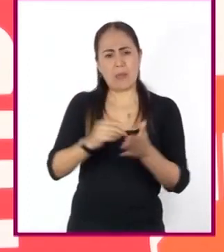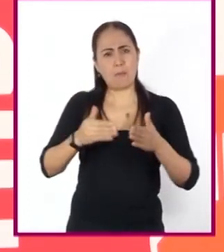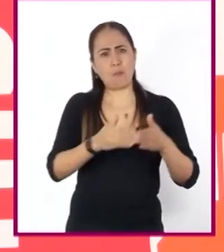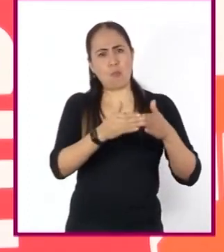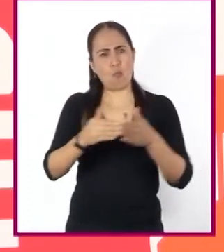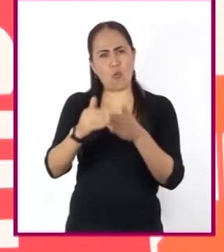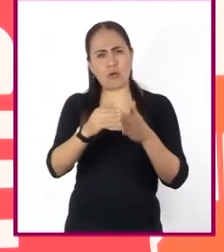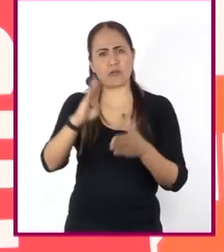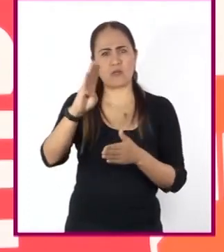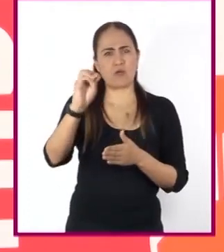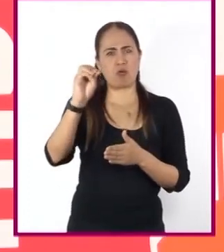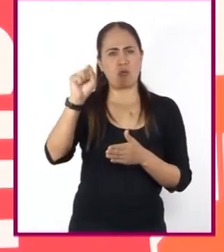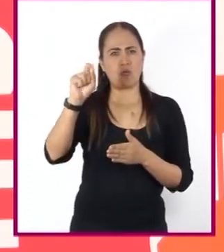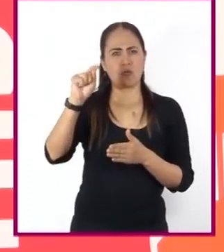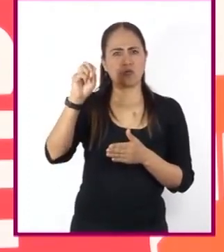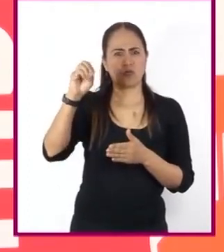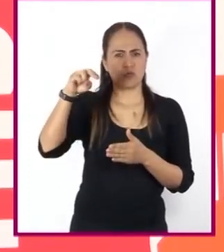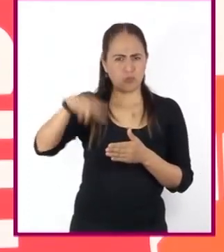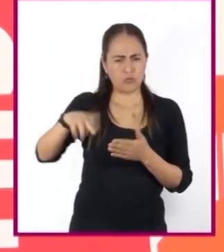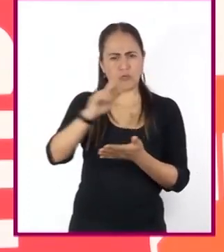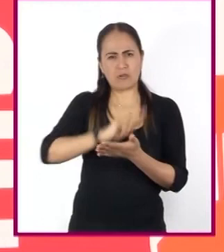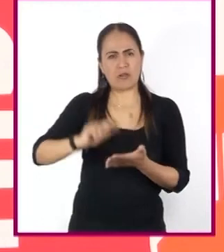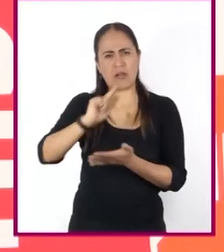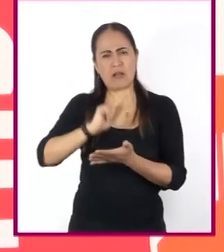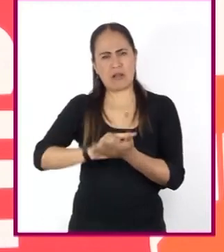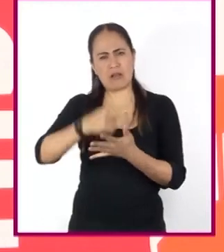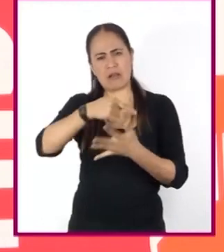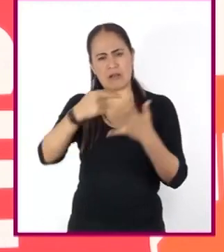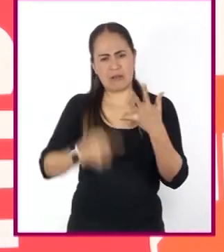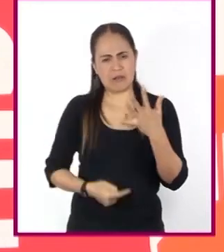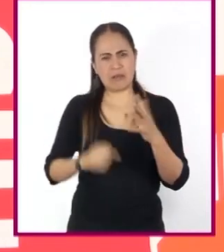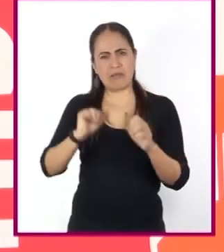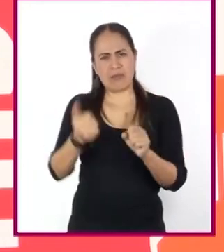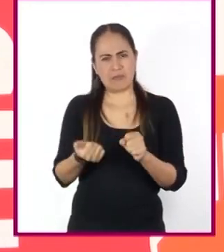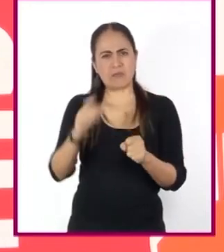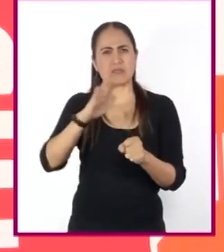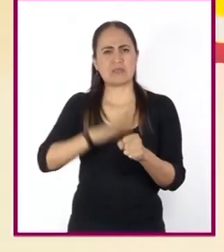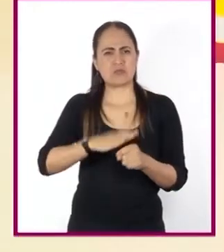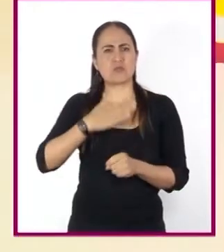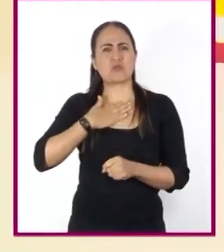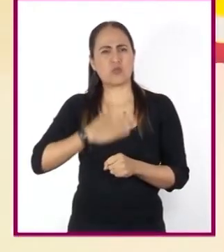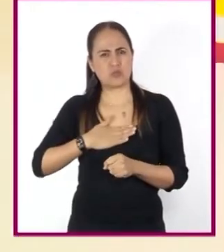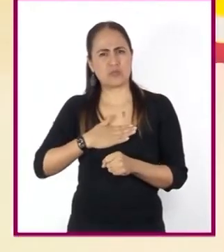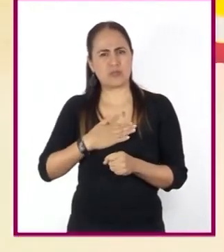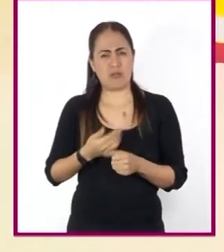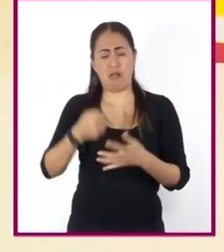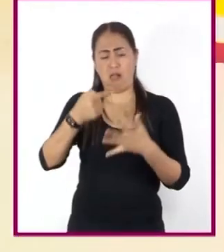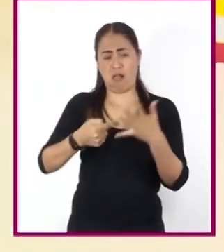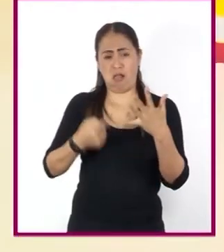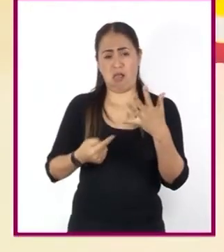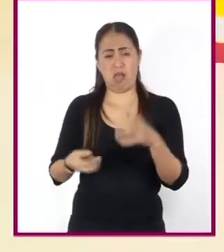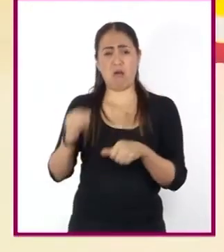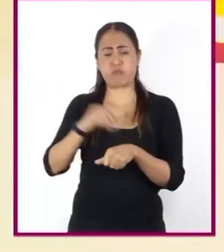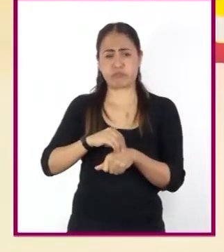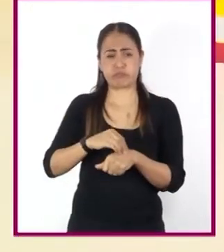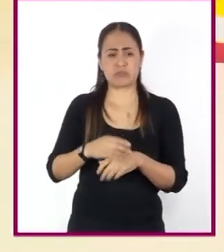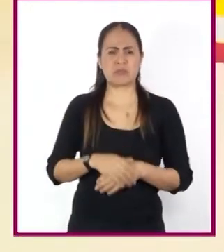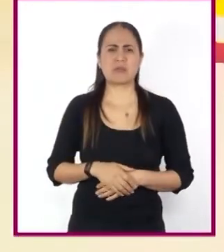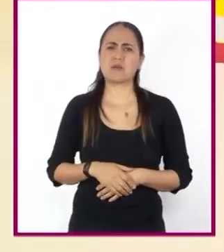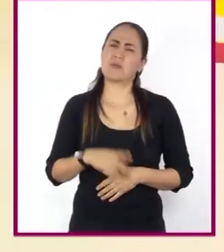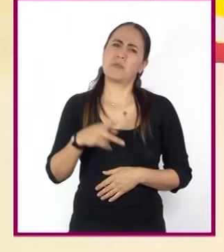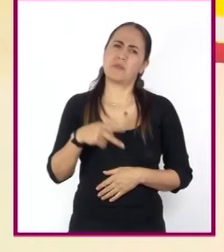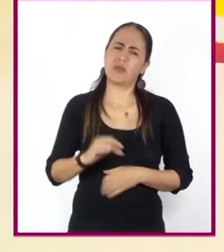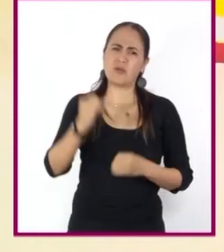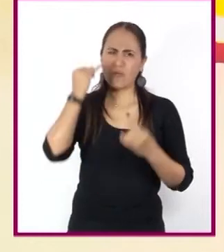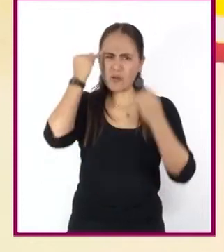Boston, Ley del Gobierno de Massachusetts, la Ley de la Administración de Justicia. Pero maestra, ¿qué hay de las